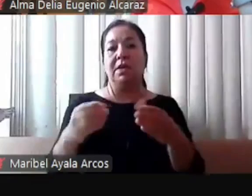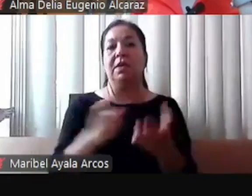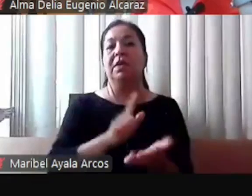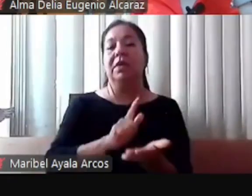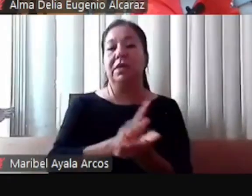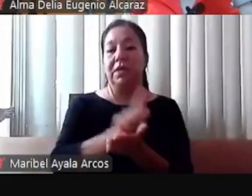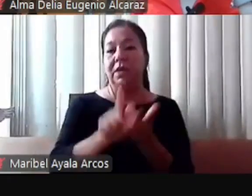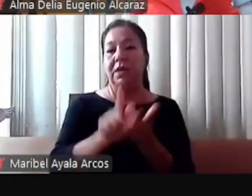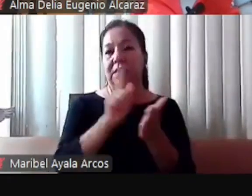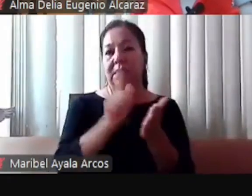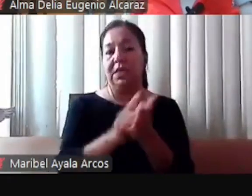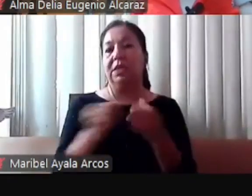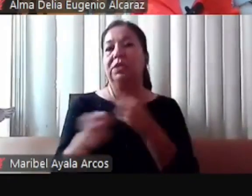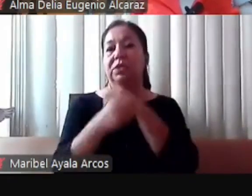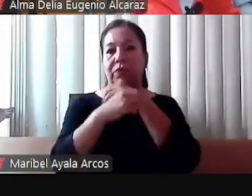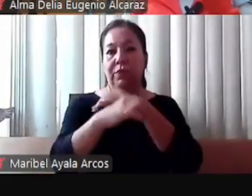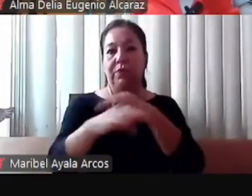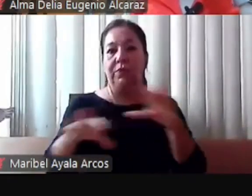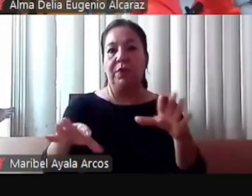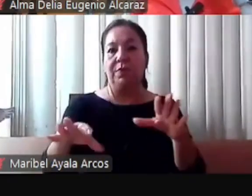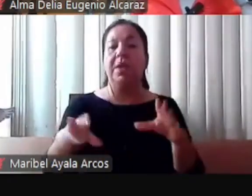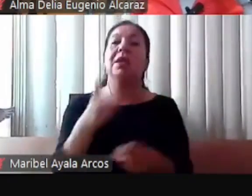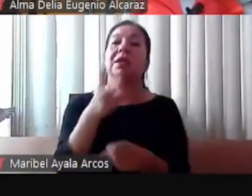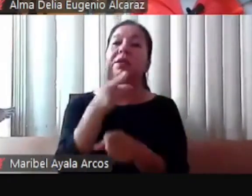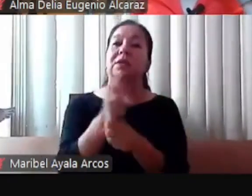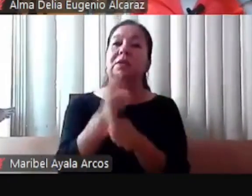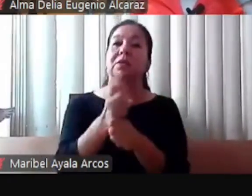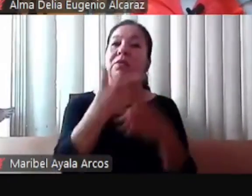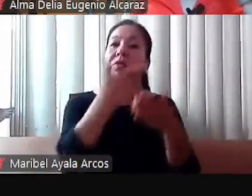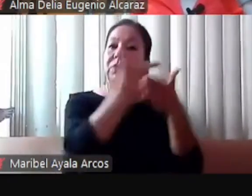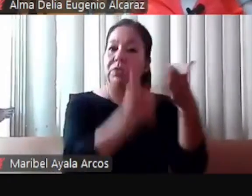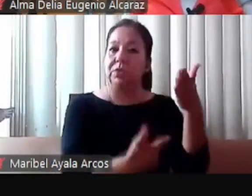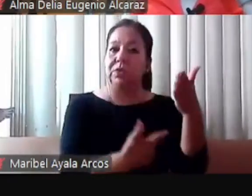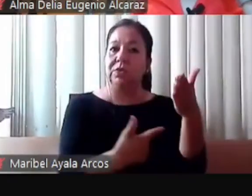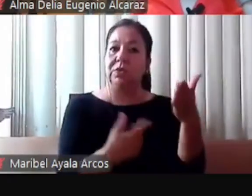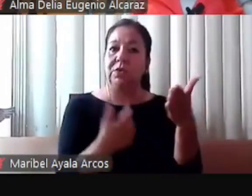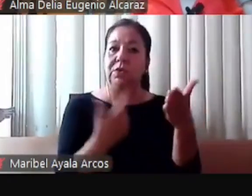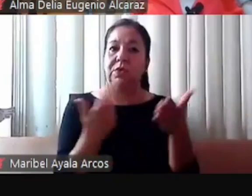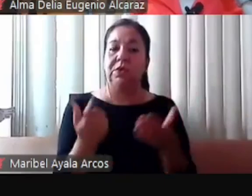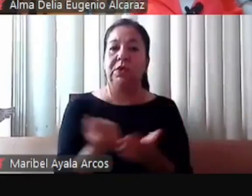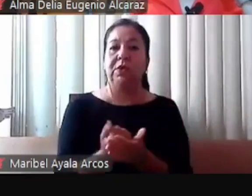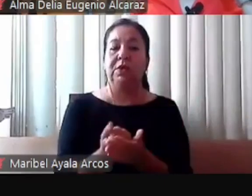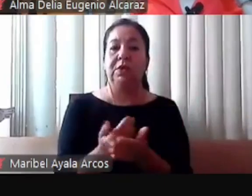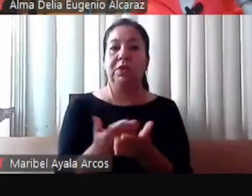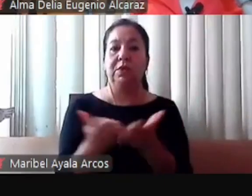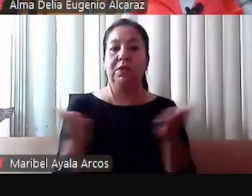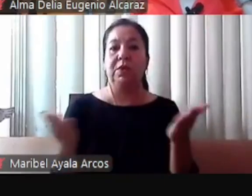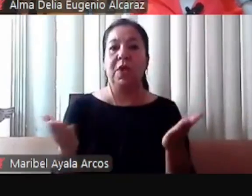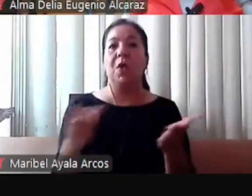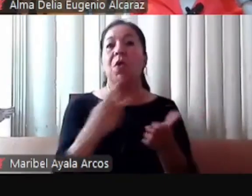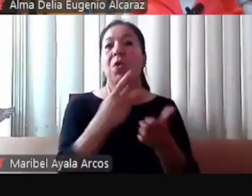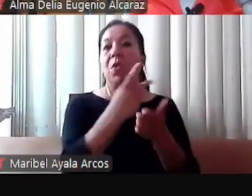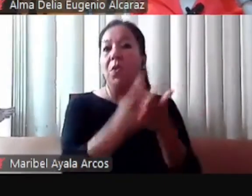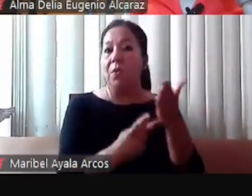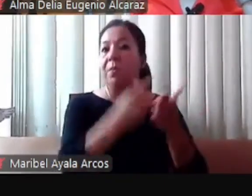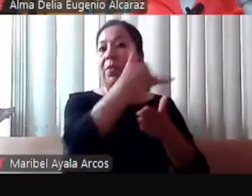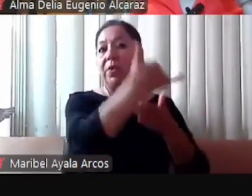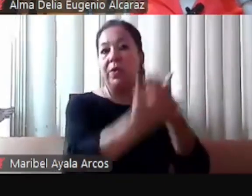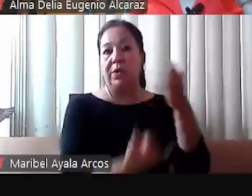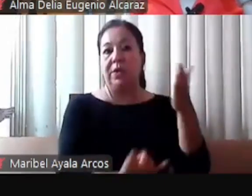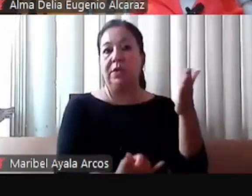corresponda. El segundo asunto listado para analizar y resolver corresponde a un proyecto de